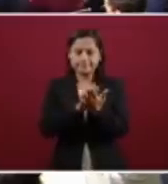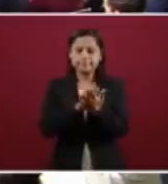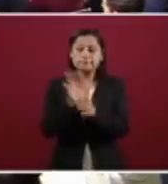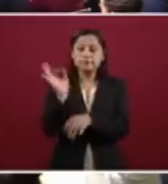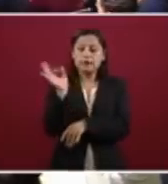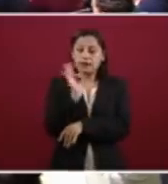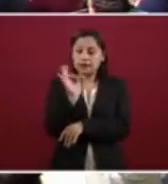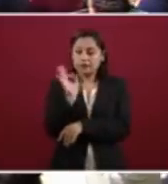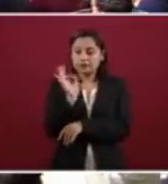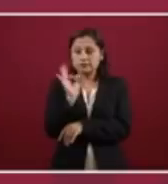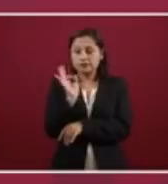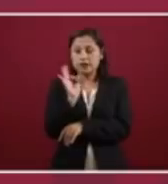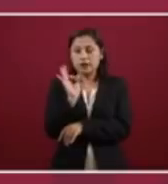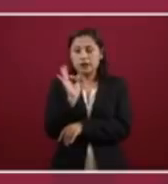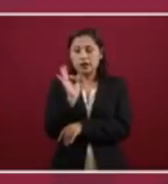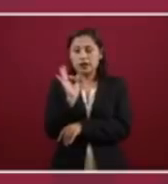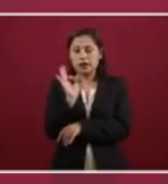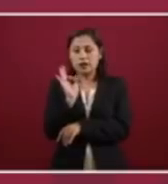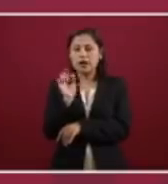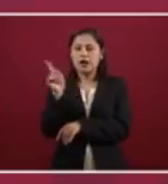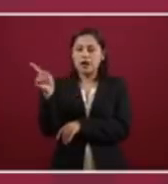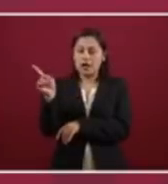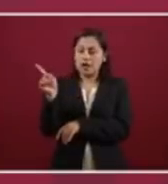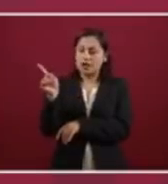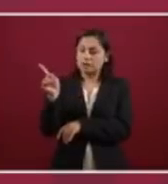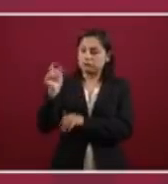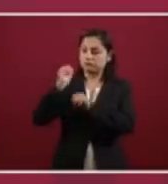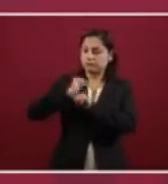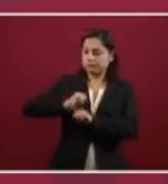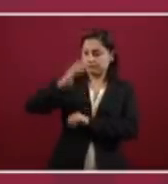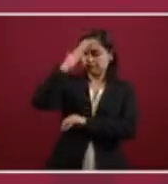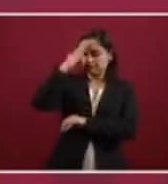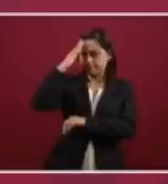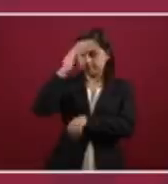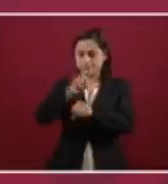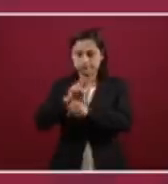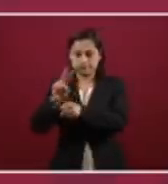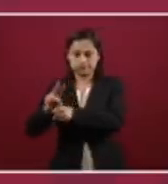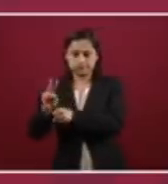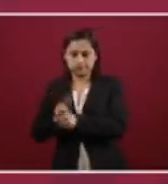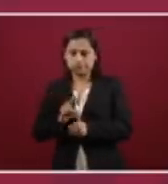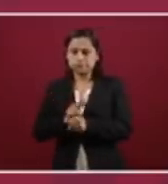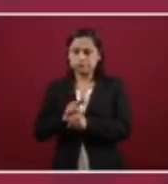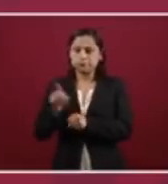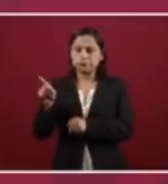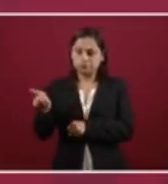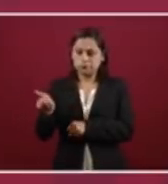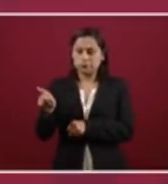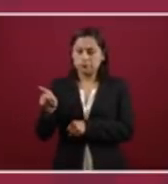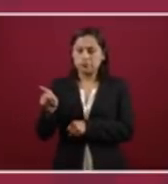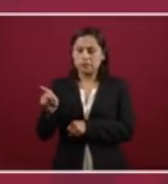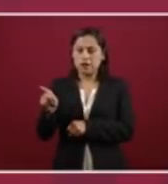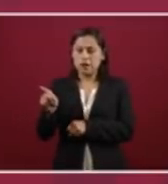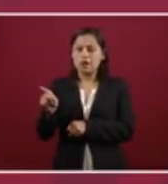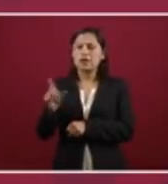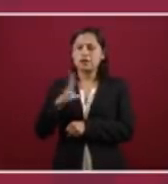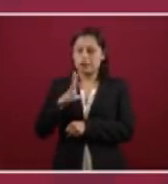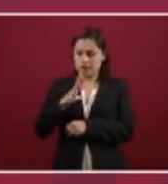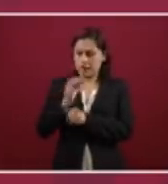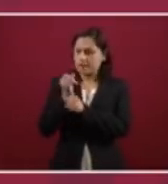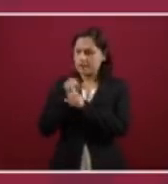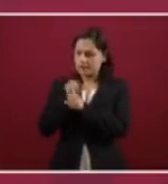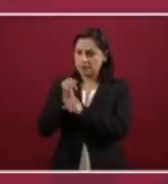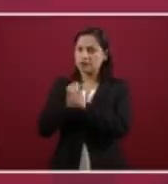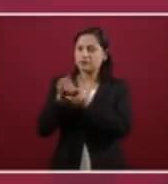las observaciones de la Auditoría Superior de la Federación. Entonces, digamos, ya se tiene una investigación que ha